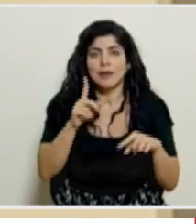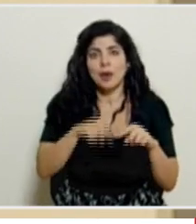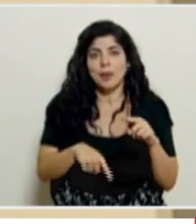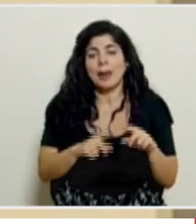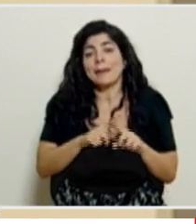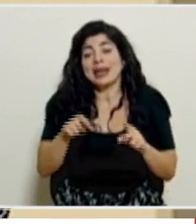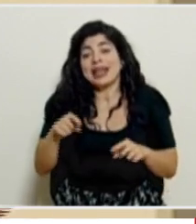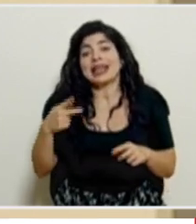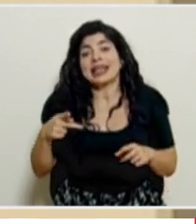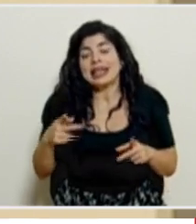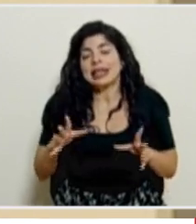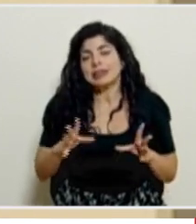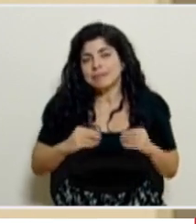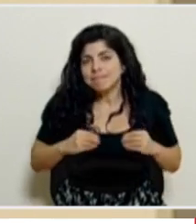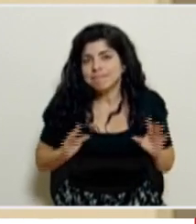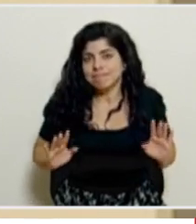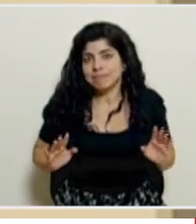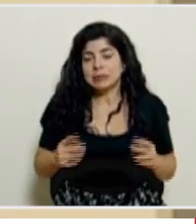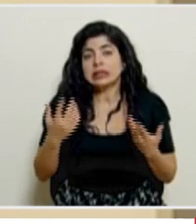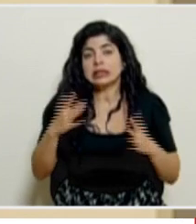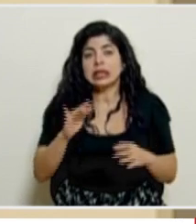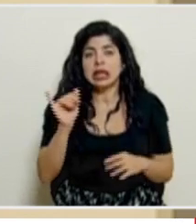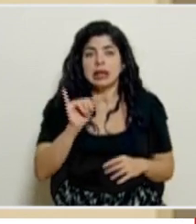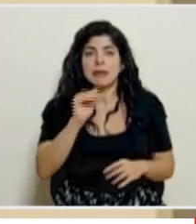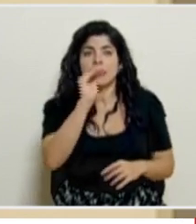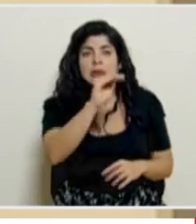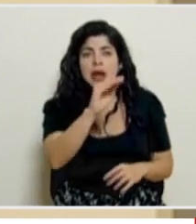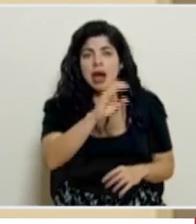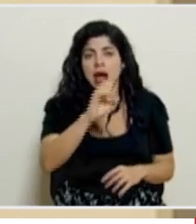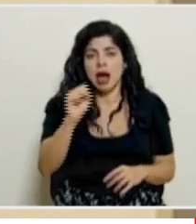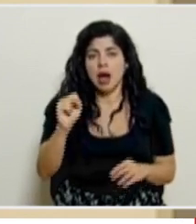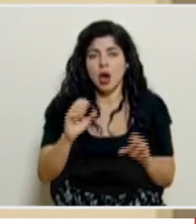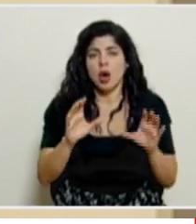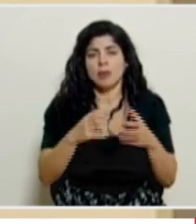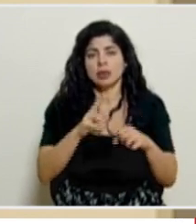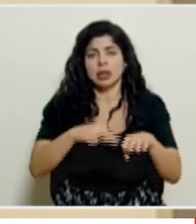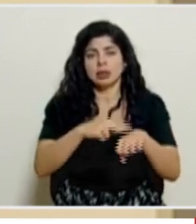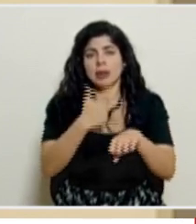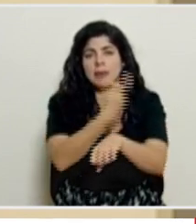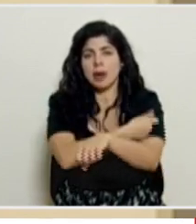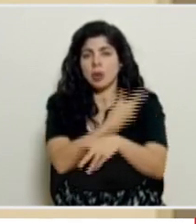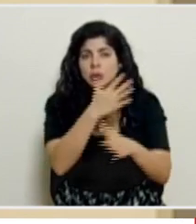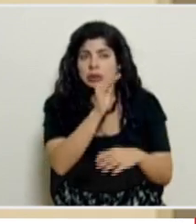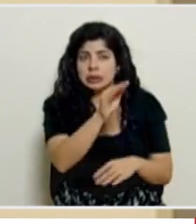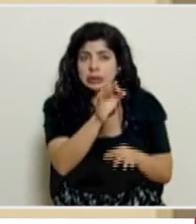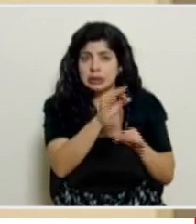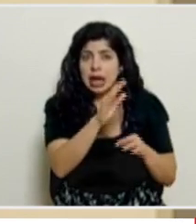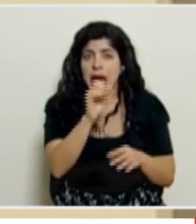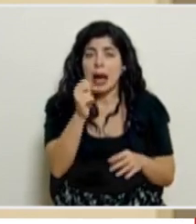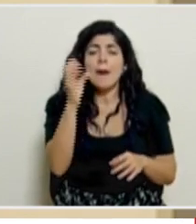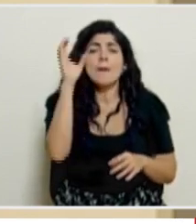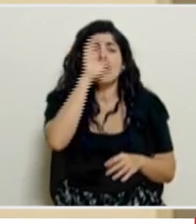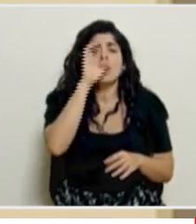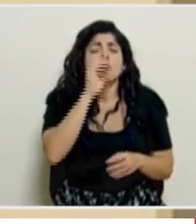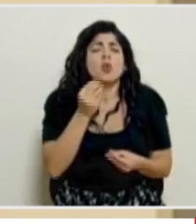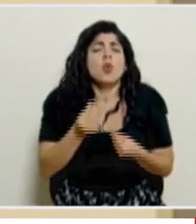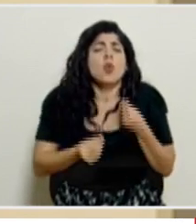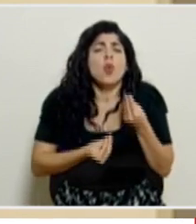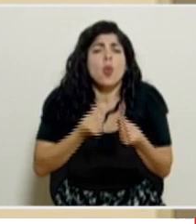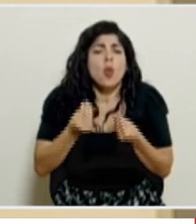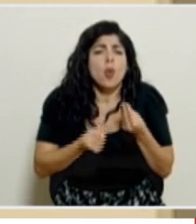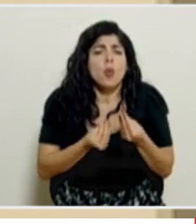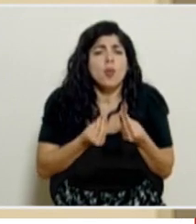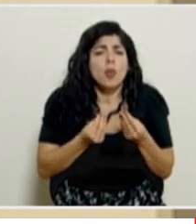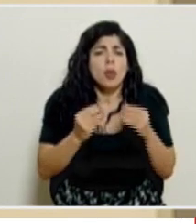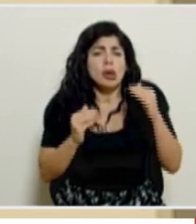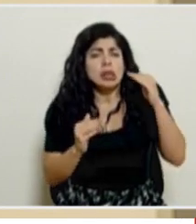asumiendo. Ya también se le dio la instrucción a la caja por parte de la Comisión Nacional de Vacunación para que busque la forma en que se disminuyan